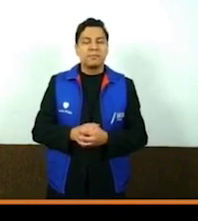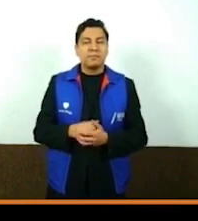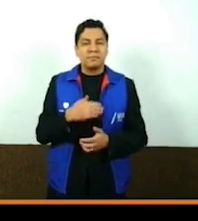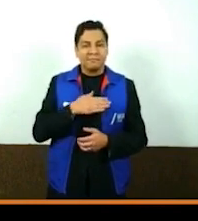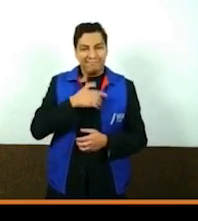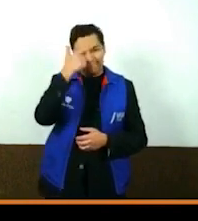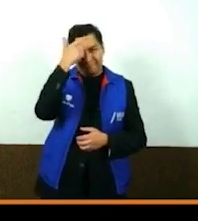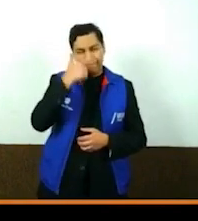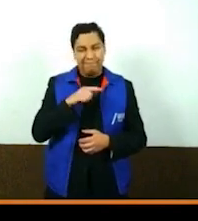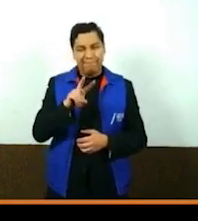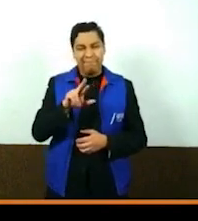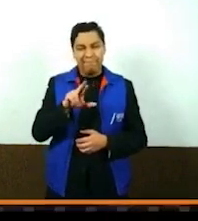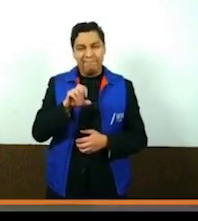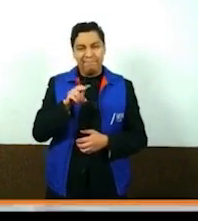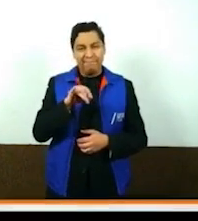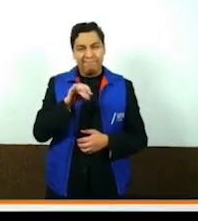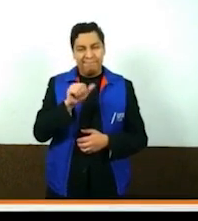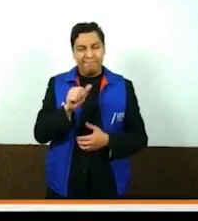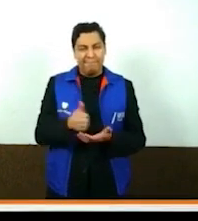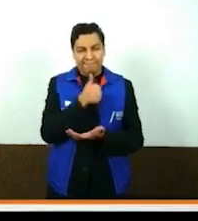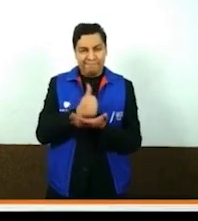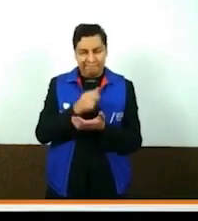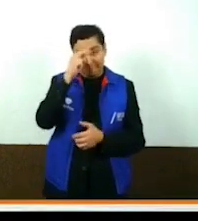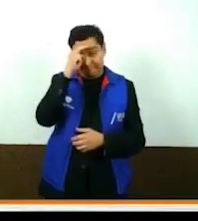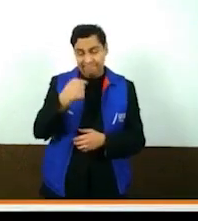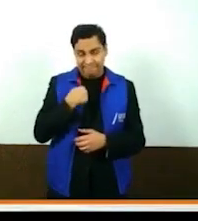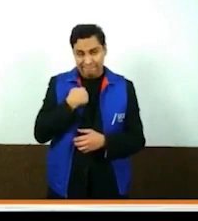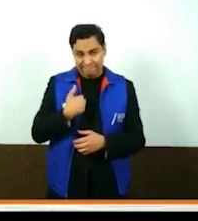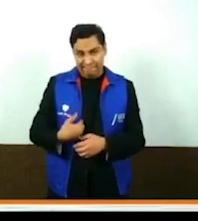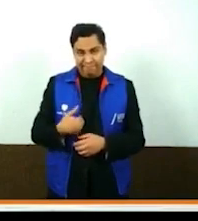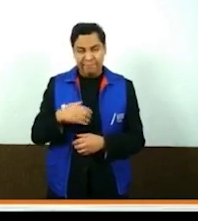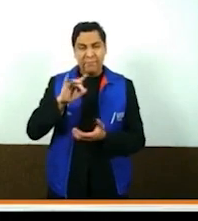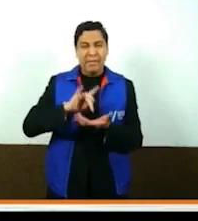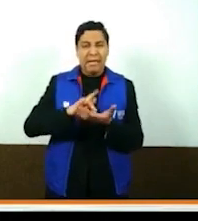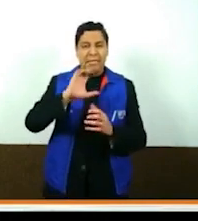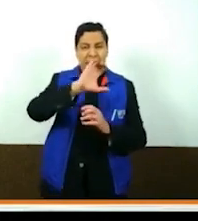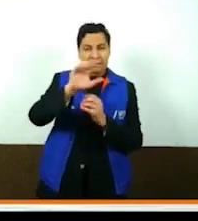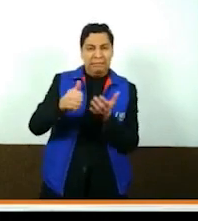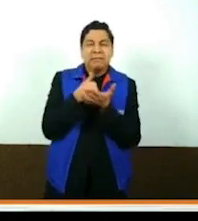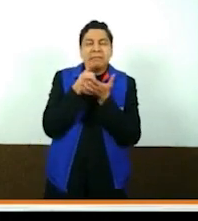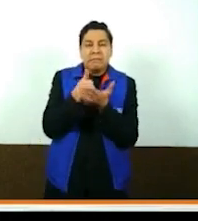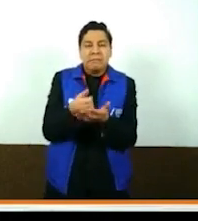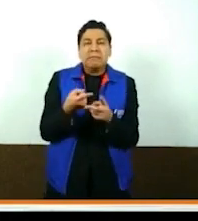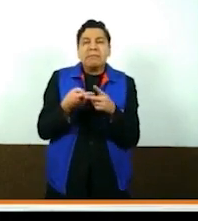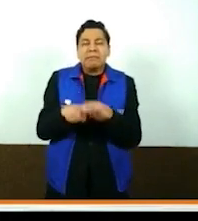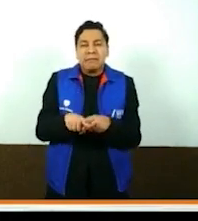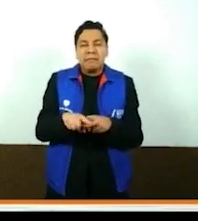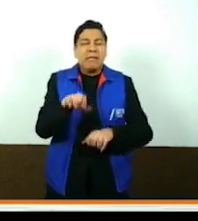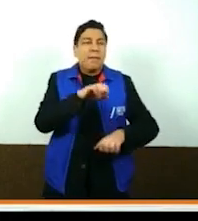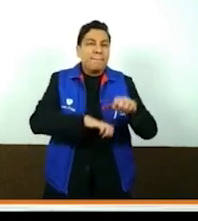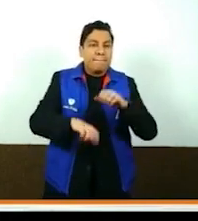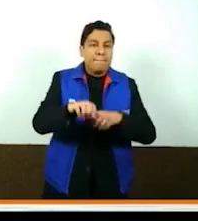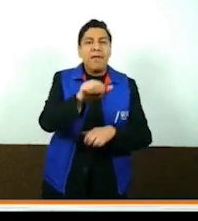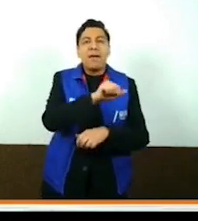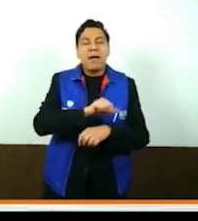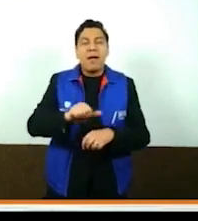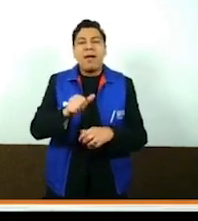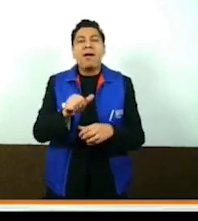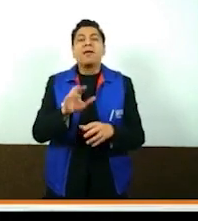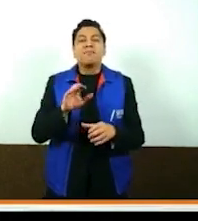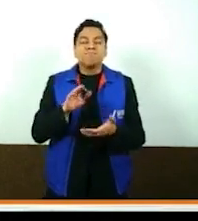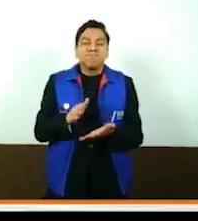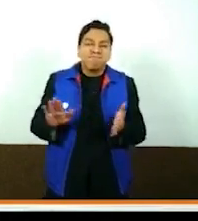Buenas noches, Verónica Ponce de León, soy de la Ciudad de México. Gracias, CEMEFI, por esta oportunidad de empezar a trabajar con empresas para hacerlas